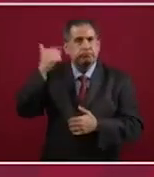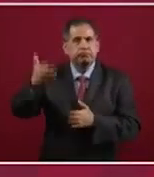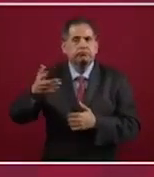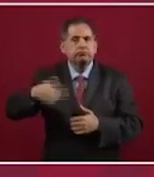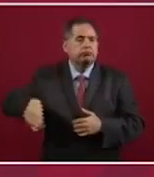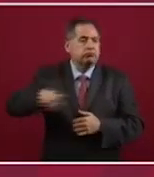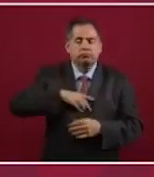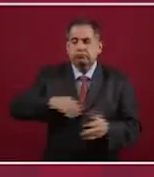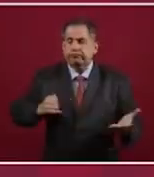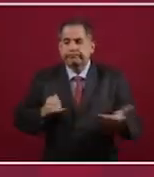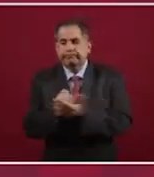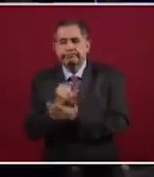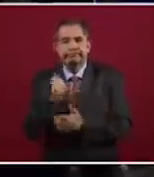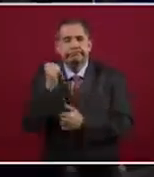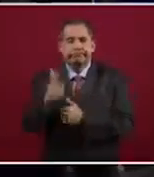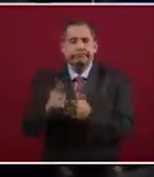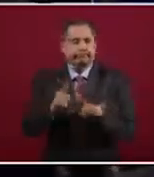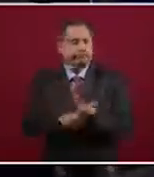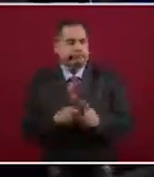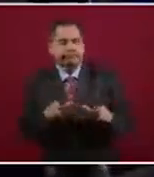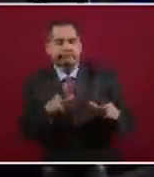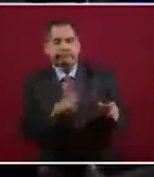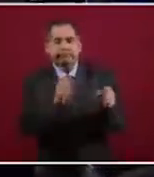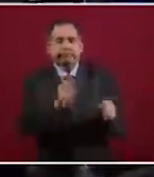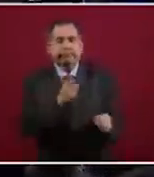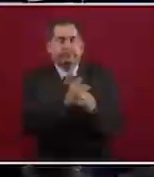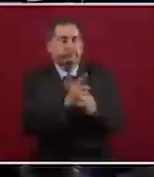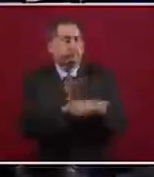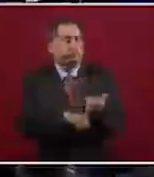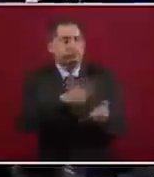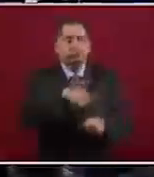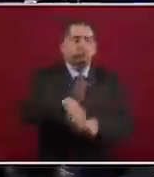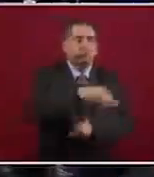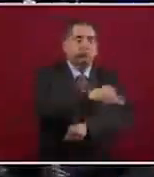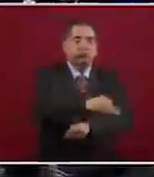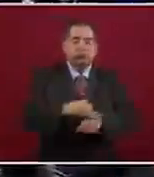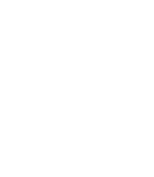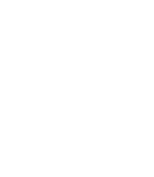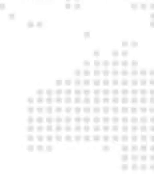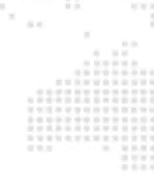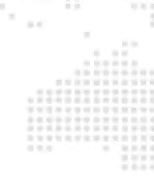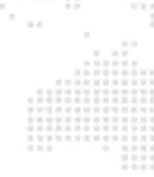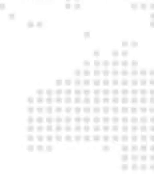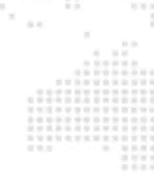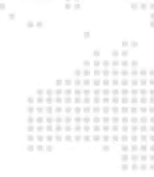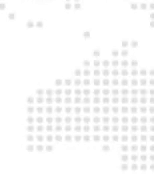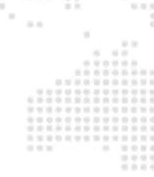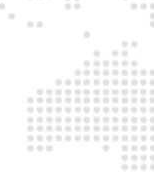decisión respecto ya a la seguridad de esta familia.